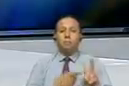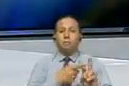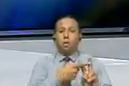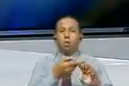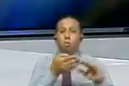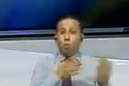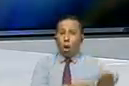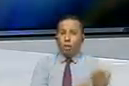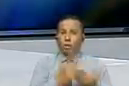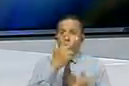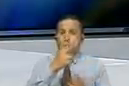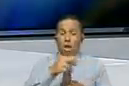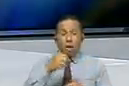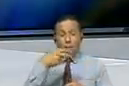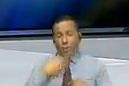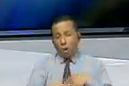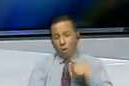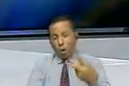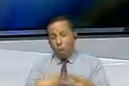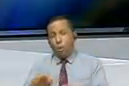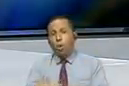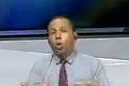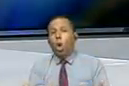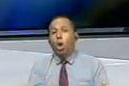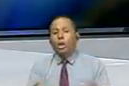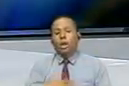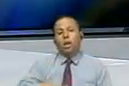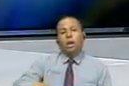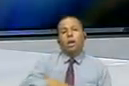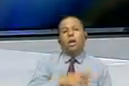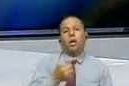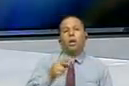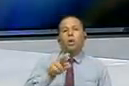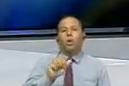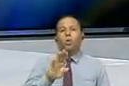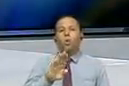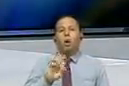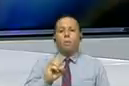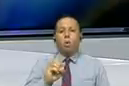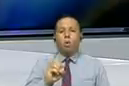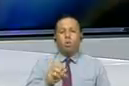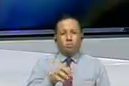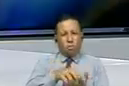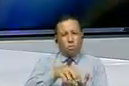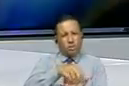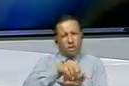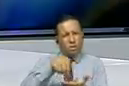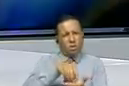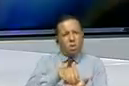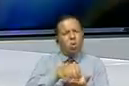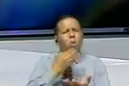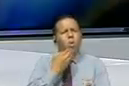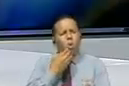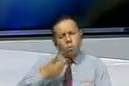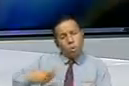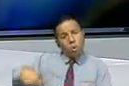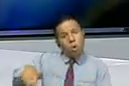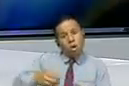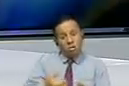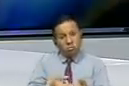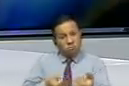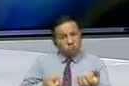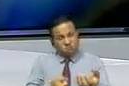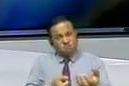2 muertos y 3 heridos dejó un nuevo caso de sicariato en el cantón El Guabo, provincia del Oro. Según las investigaciones, los atacantes utilizaron fusiles y armas